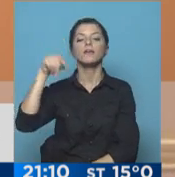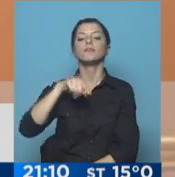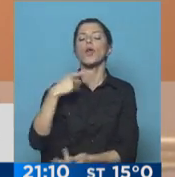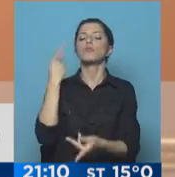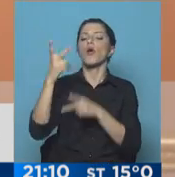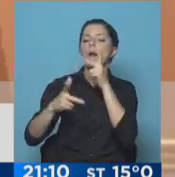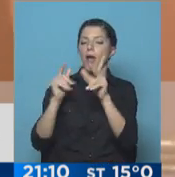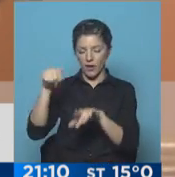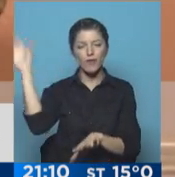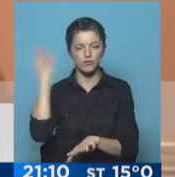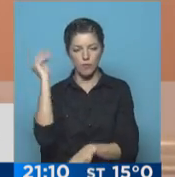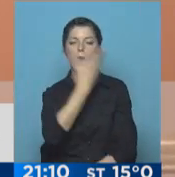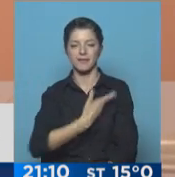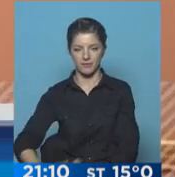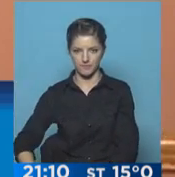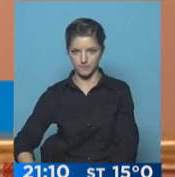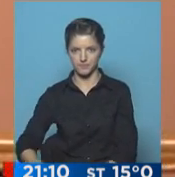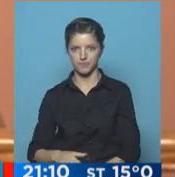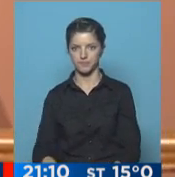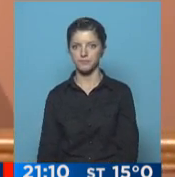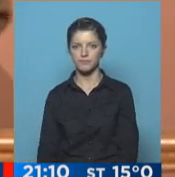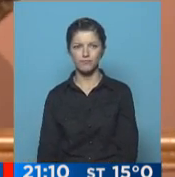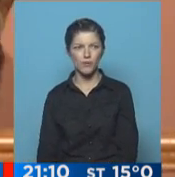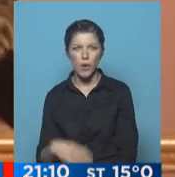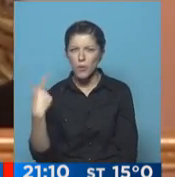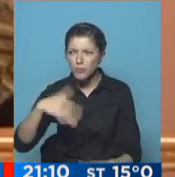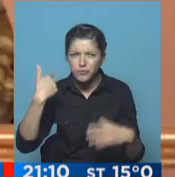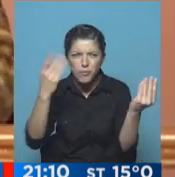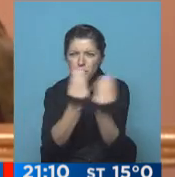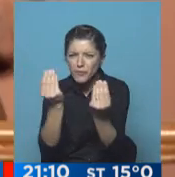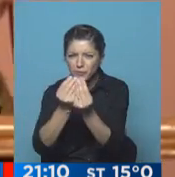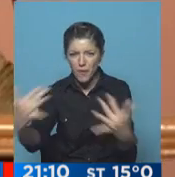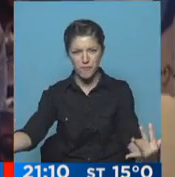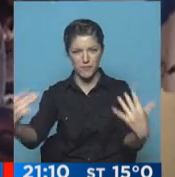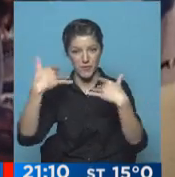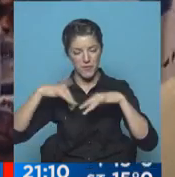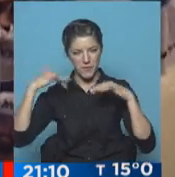Justamente, la seguimos escuchando a la presidenta. ¿Cuánta gente que vino hoy, por Dios?